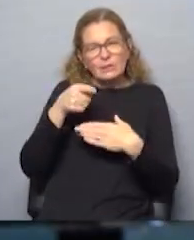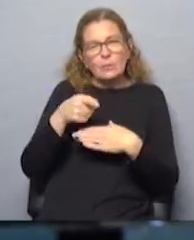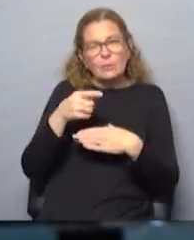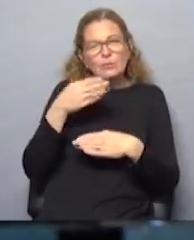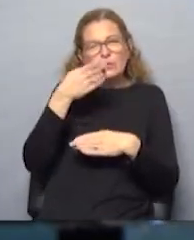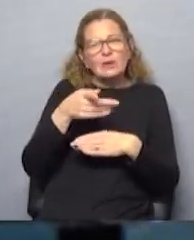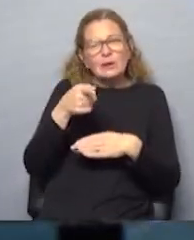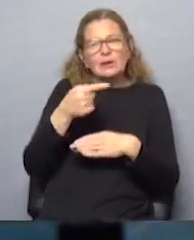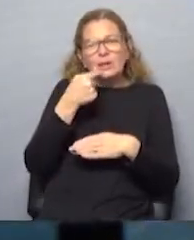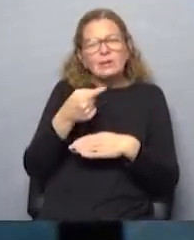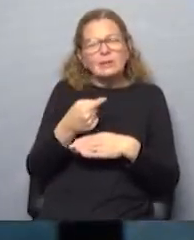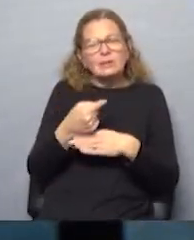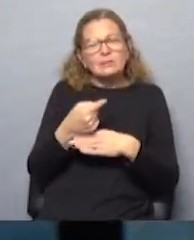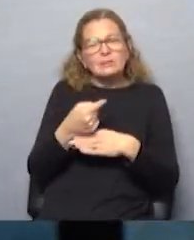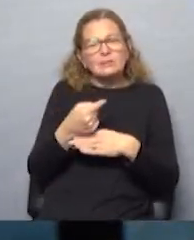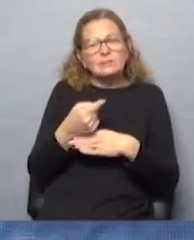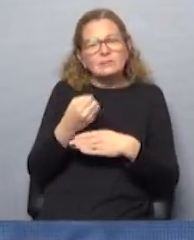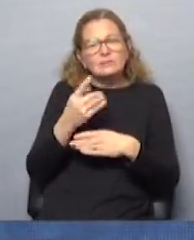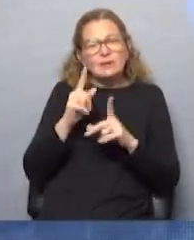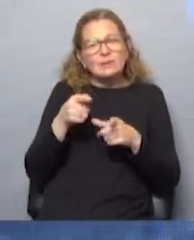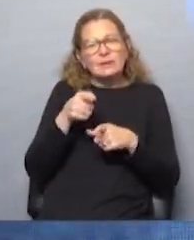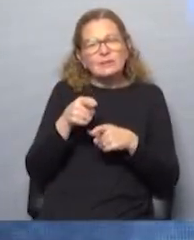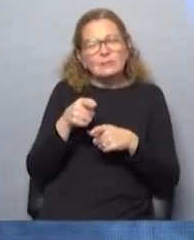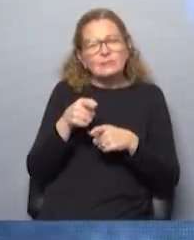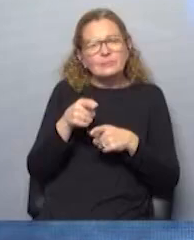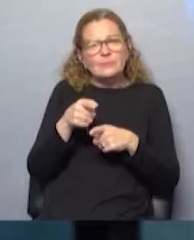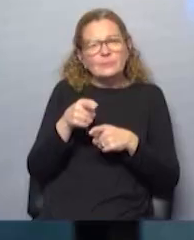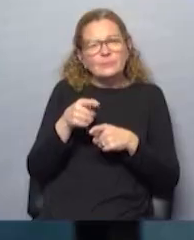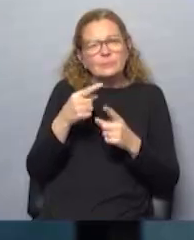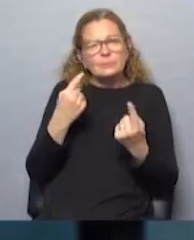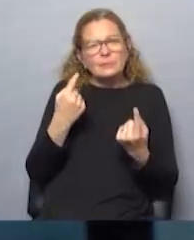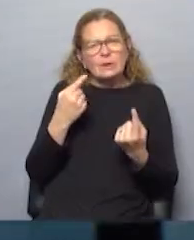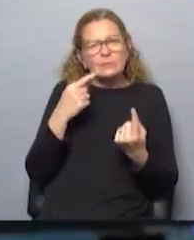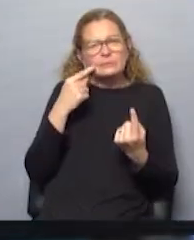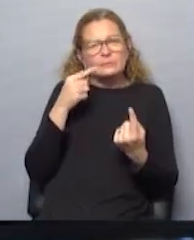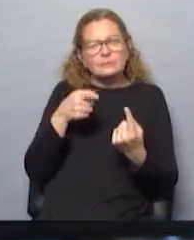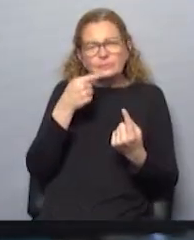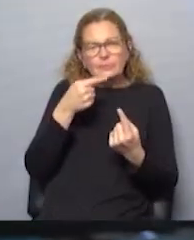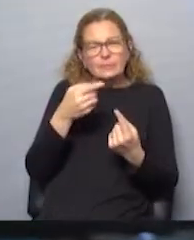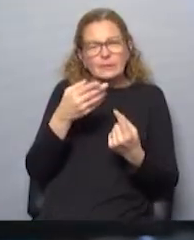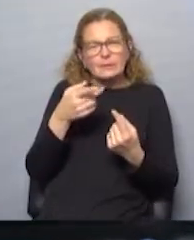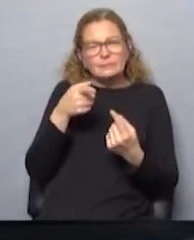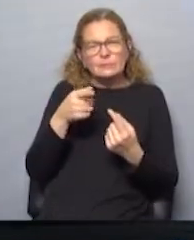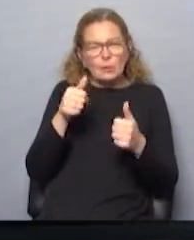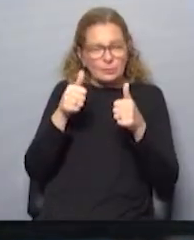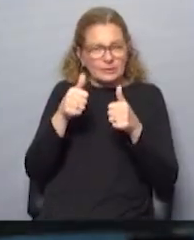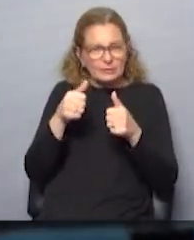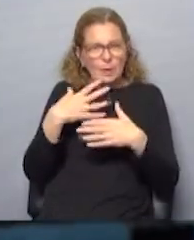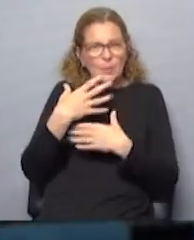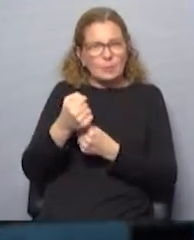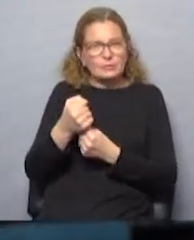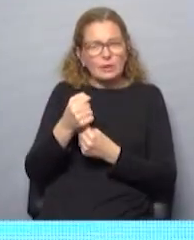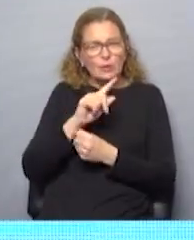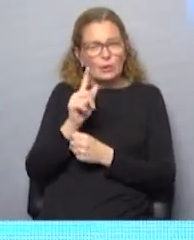cuando van ahí que les dicen porque también está eso se acaten es el como el trato directa y por ejemplo que dicen si esto estos fantásticos los vamos a apoyar